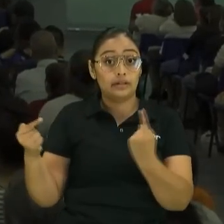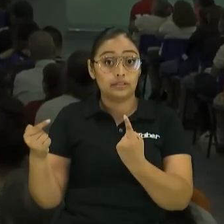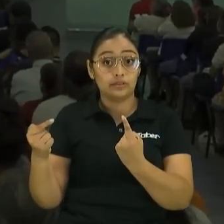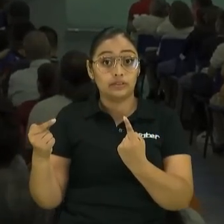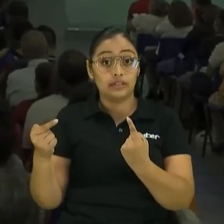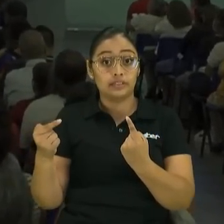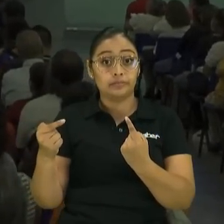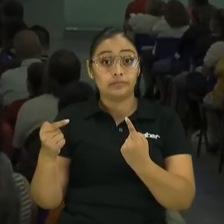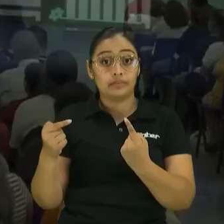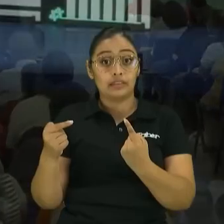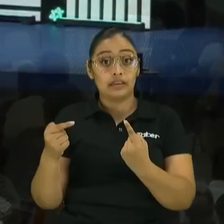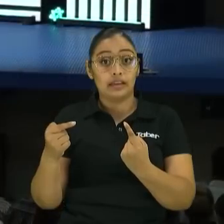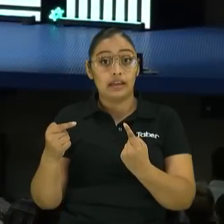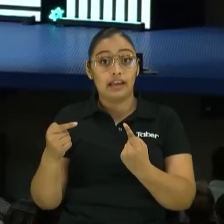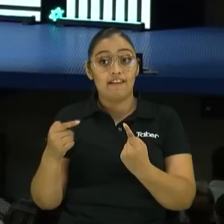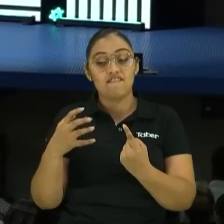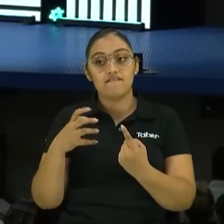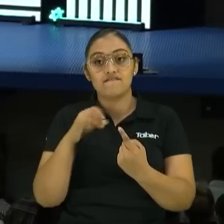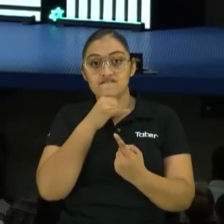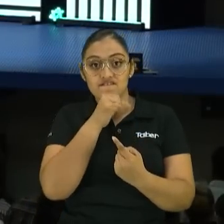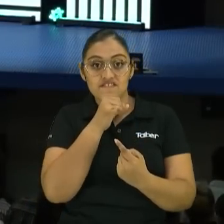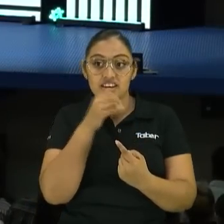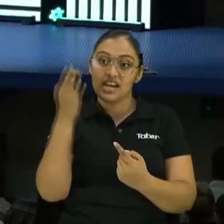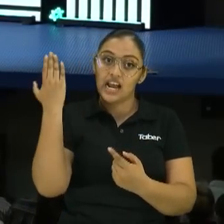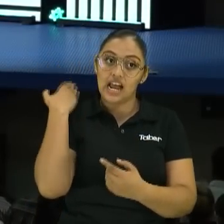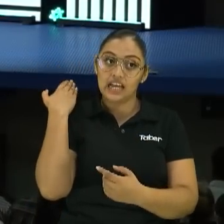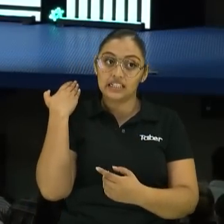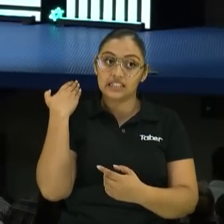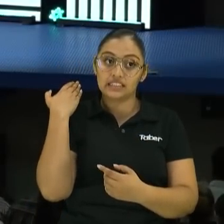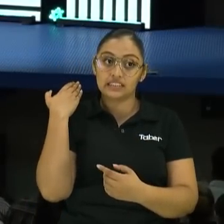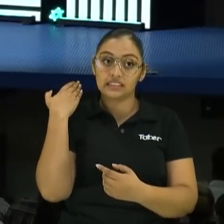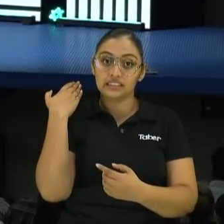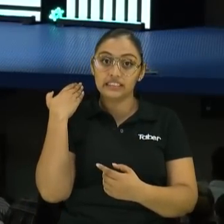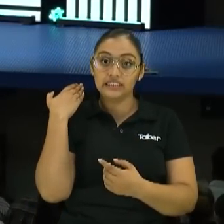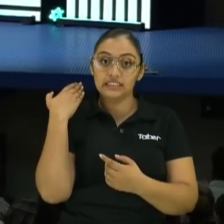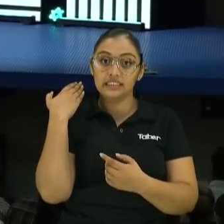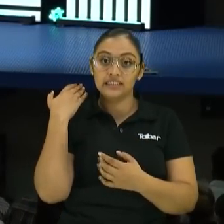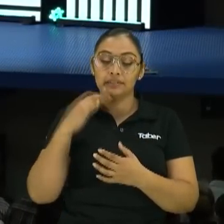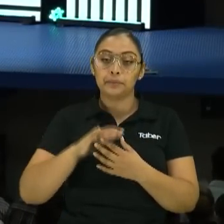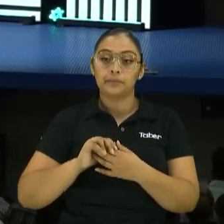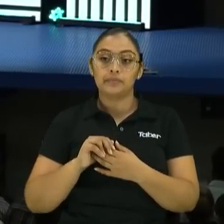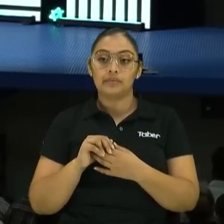errores han cometido en lugar de apoyar a la gente nueva de estigmatizan